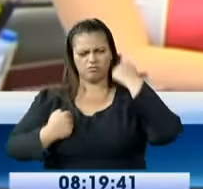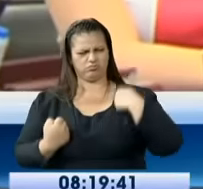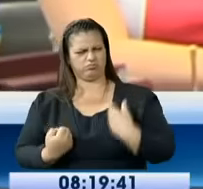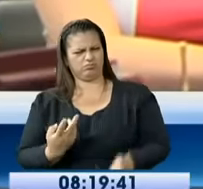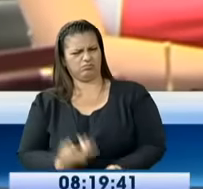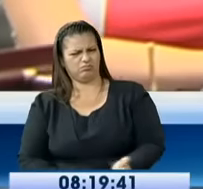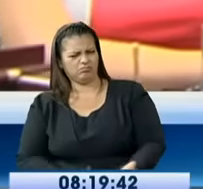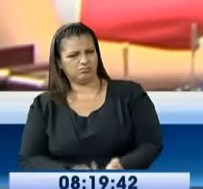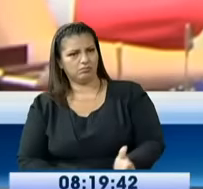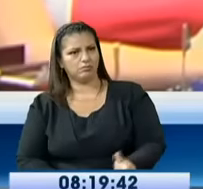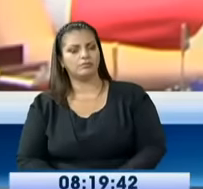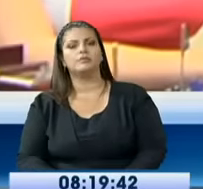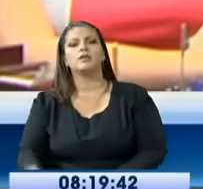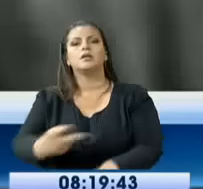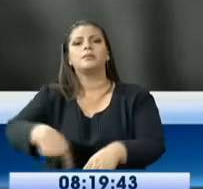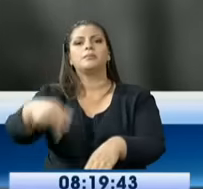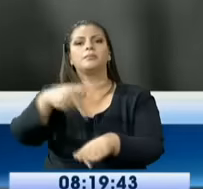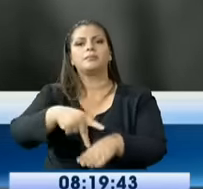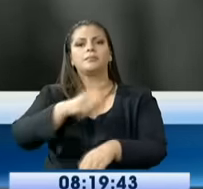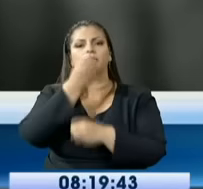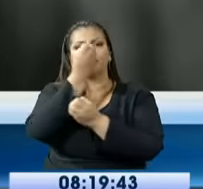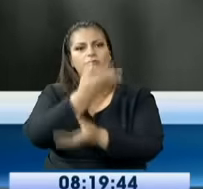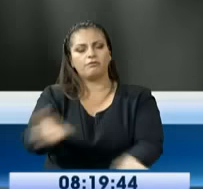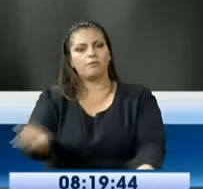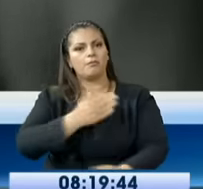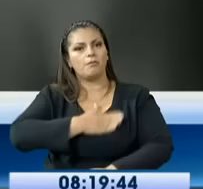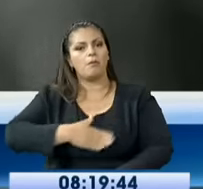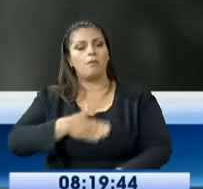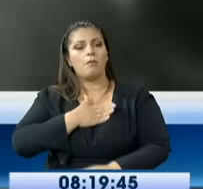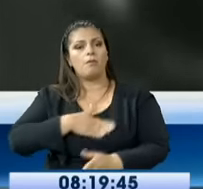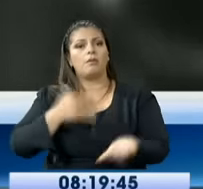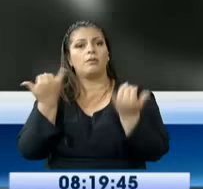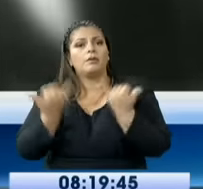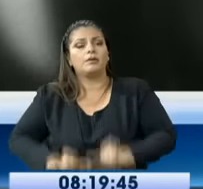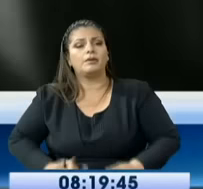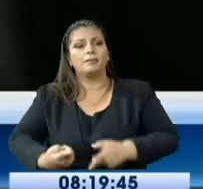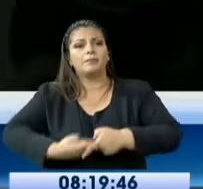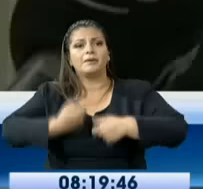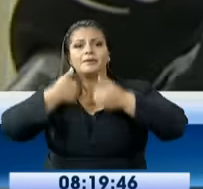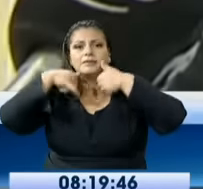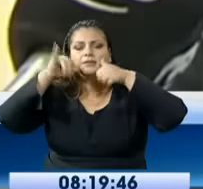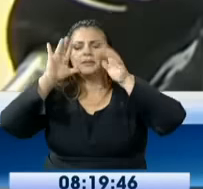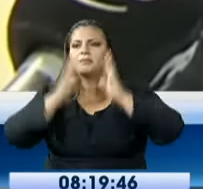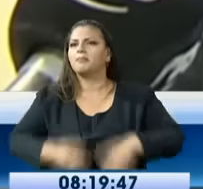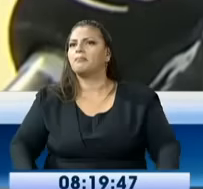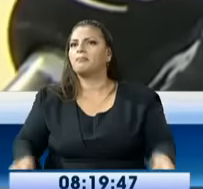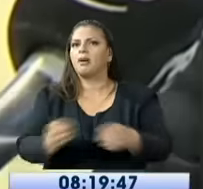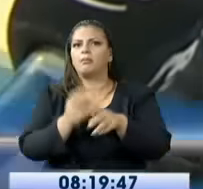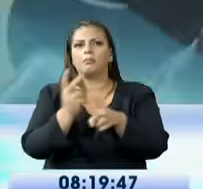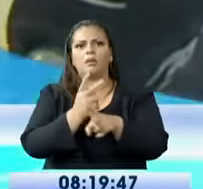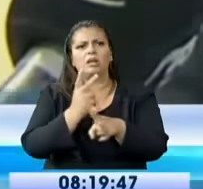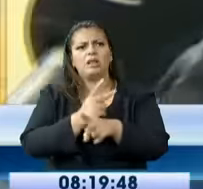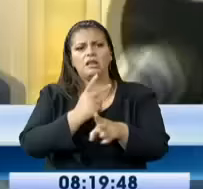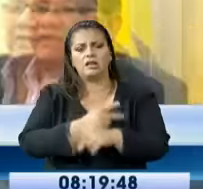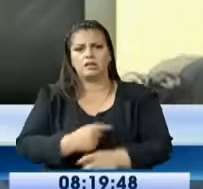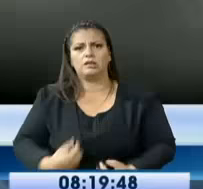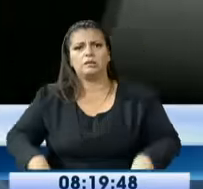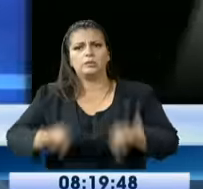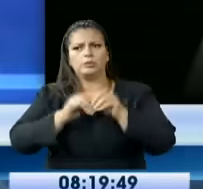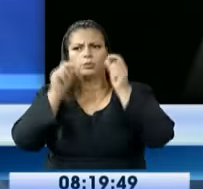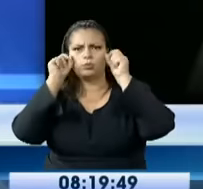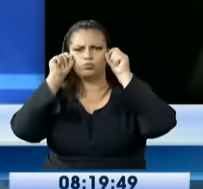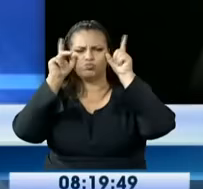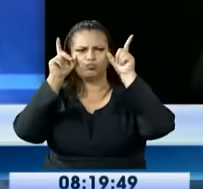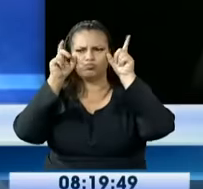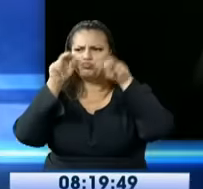este experto, especialmente por diciembre, que las salidas se incrementan. Siempre tratar de tener un poco la cabeza fría, y